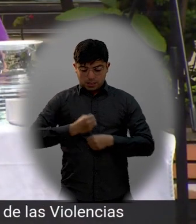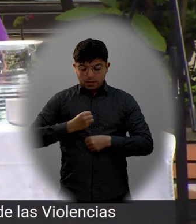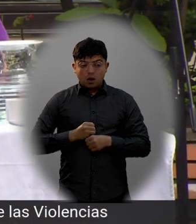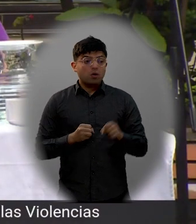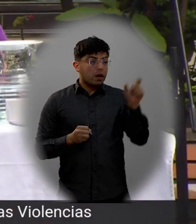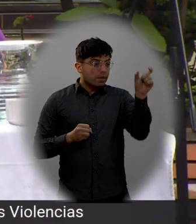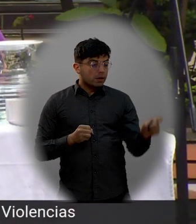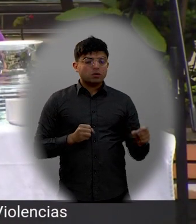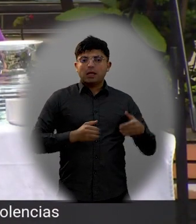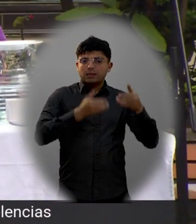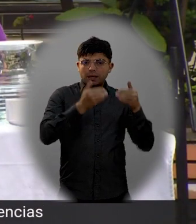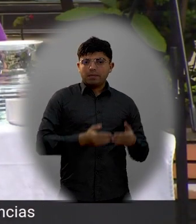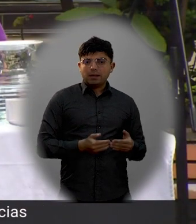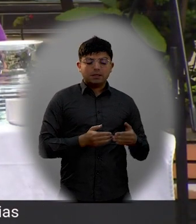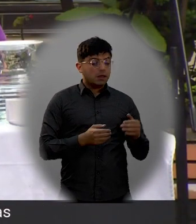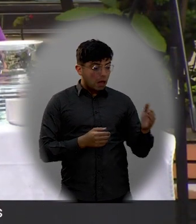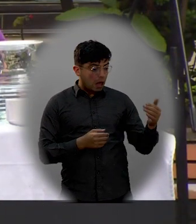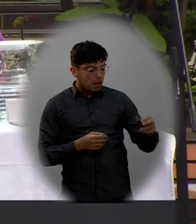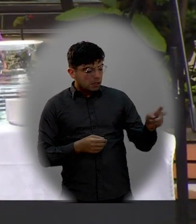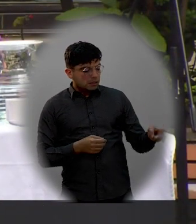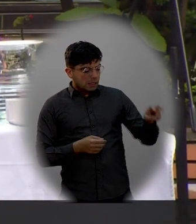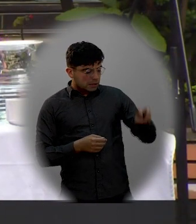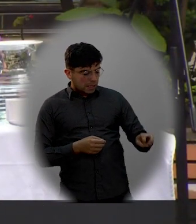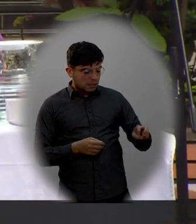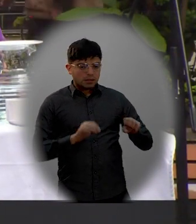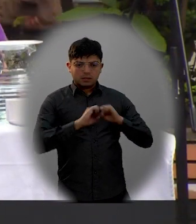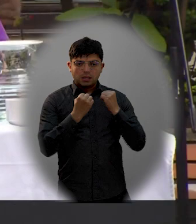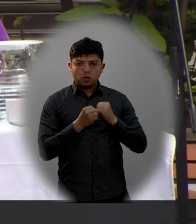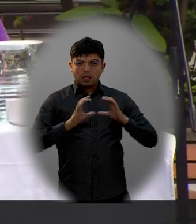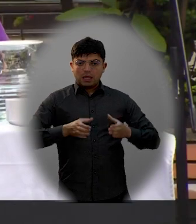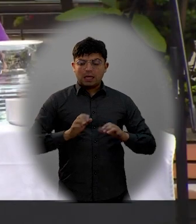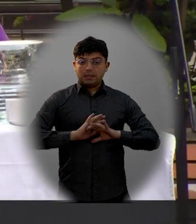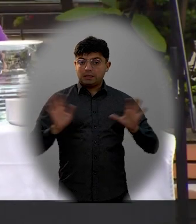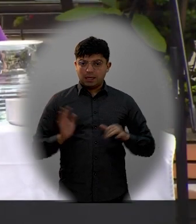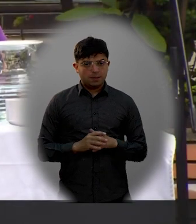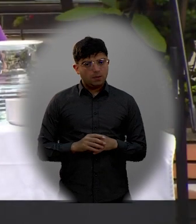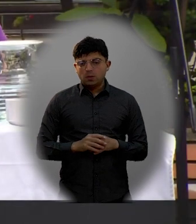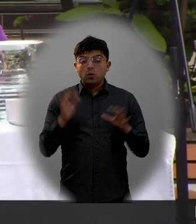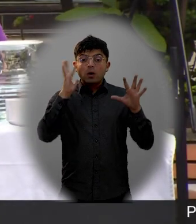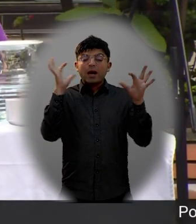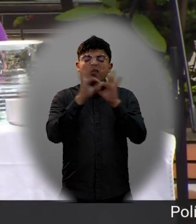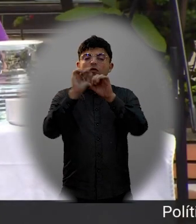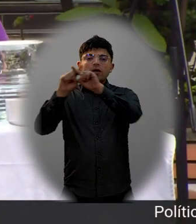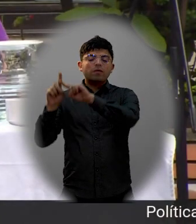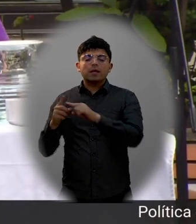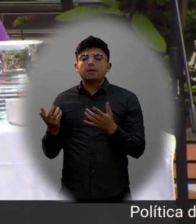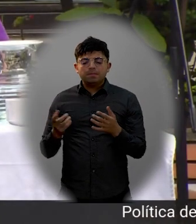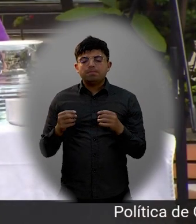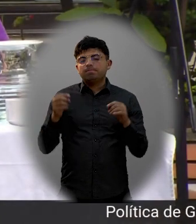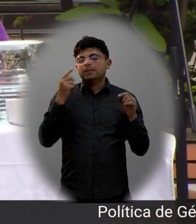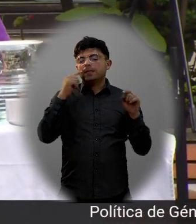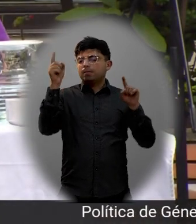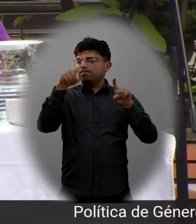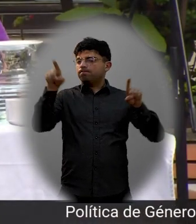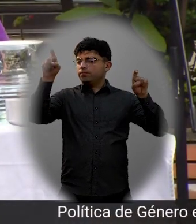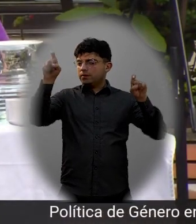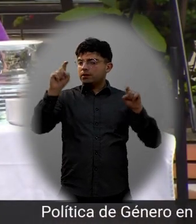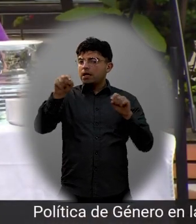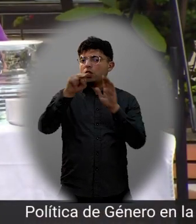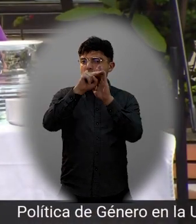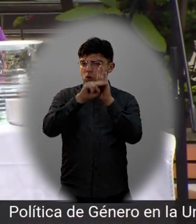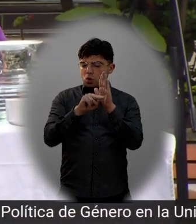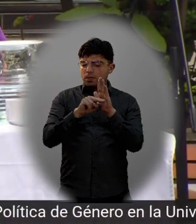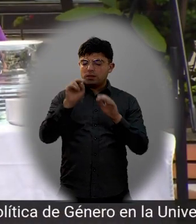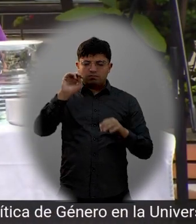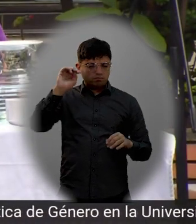una persona con discapacidad que se siente en un salón de clase. El enfoque diferencial es cuestionar esas